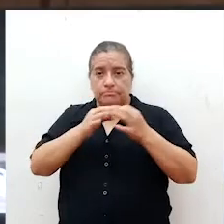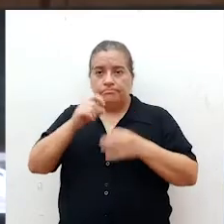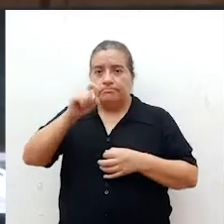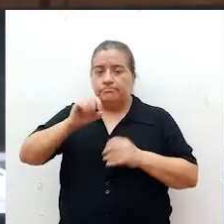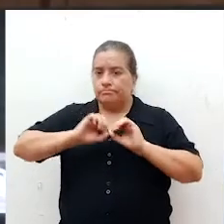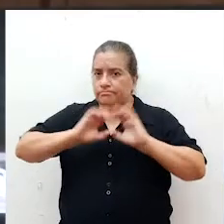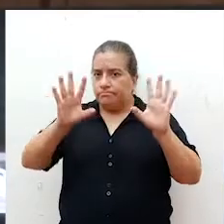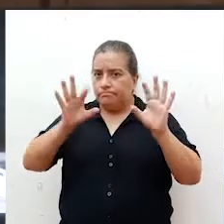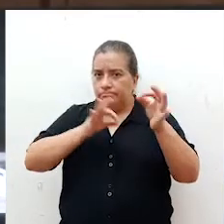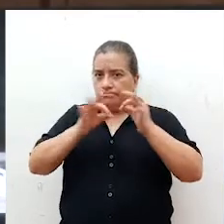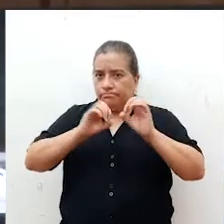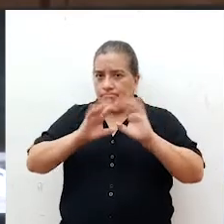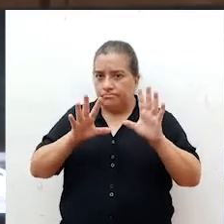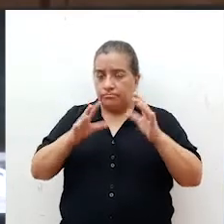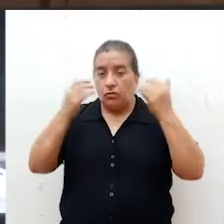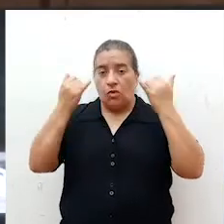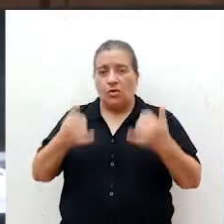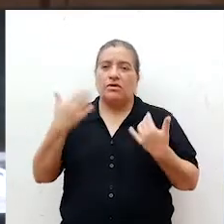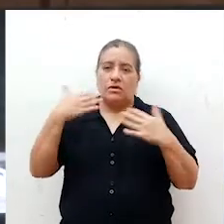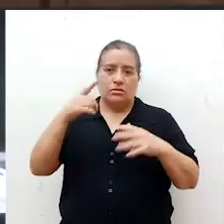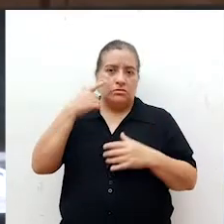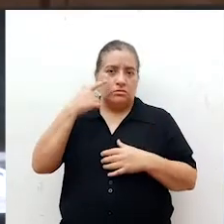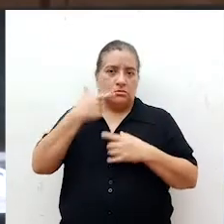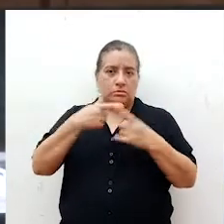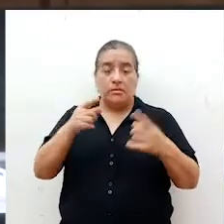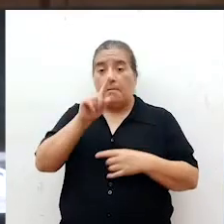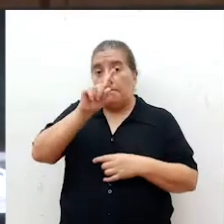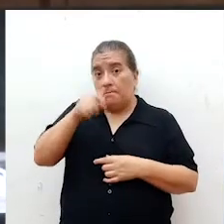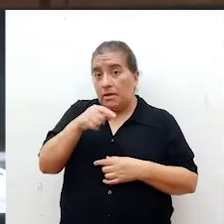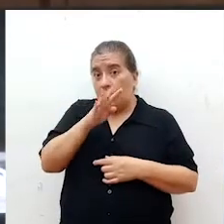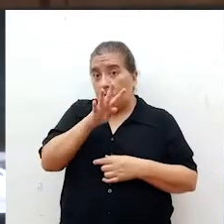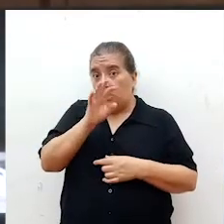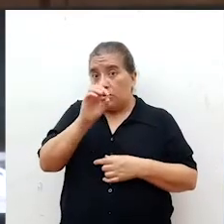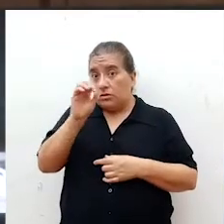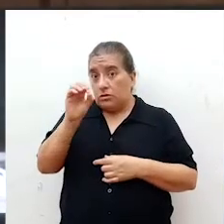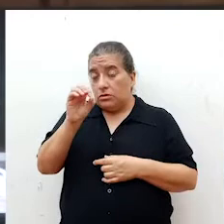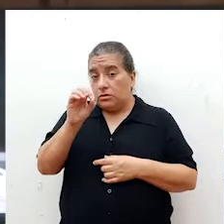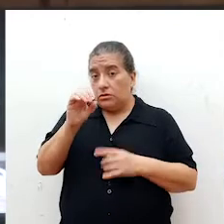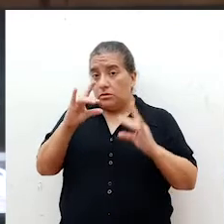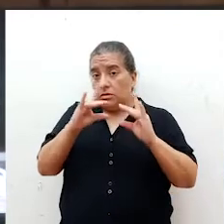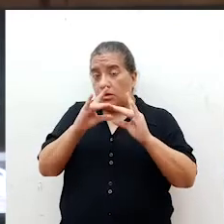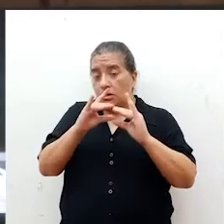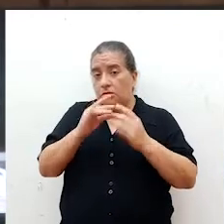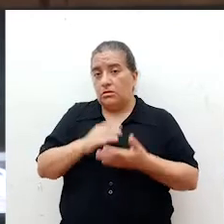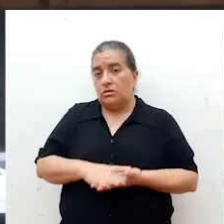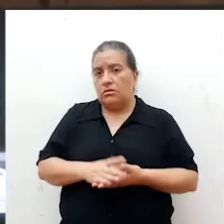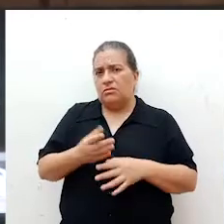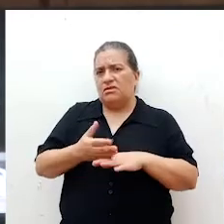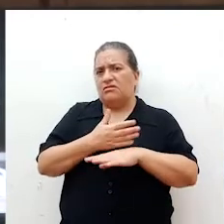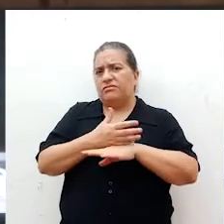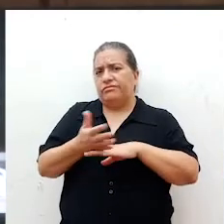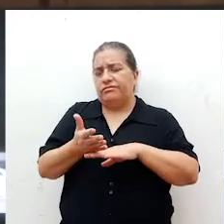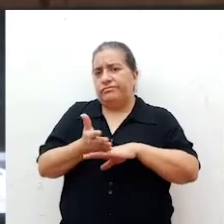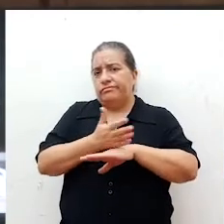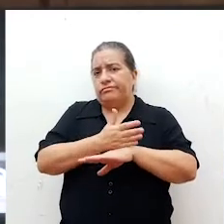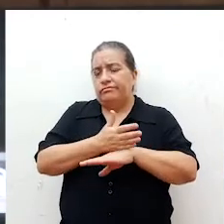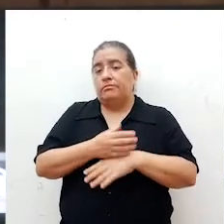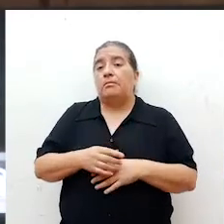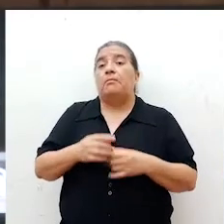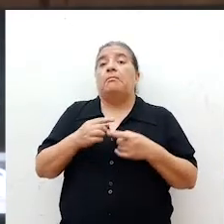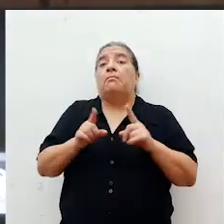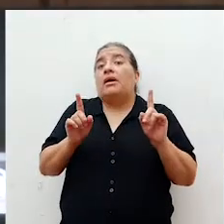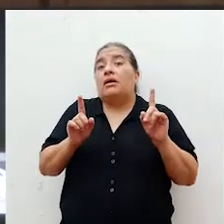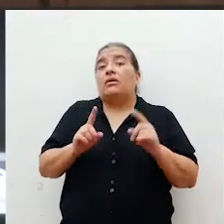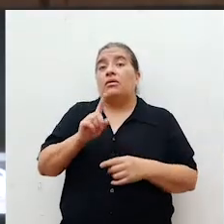nosotros planteábamos la necesidad de que se transparente. Hoy esto sí se conoce, hay 1.400 camas, pero ha sido con